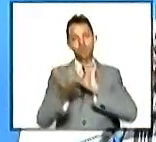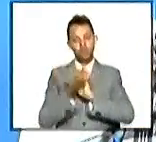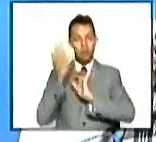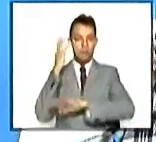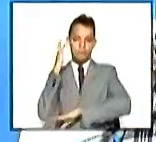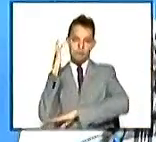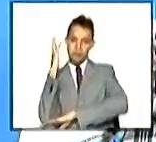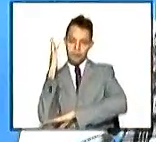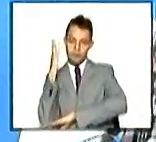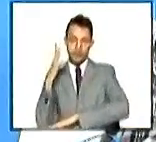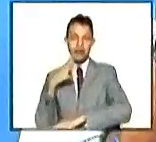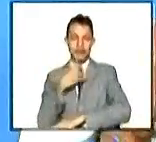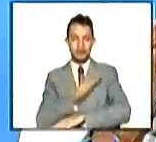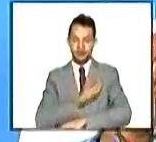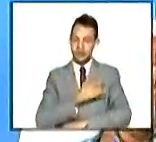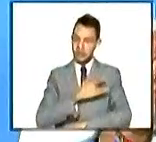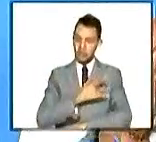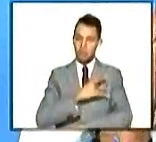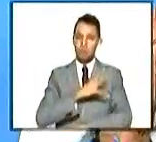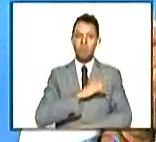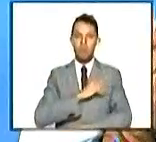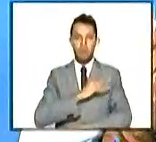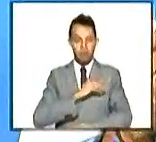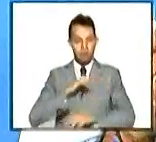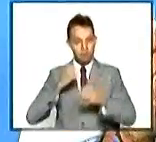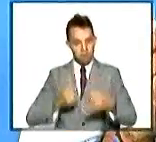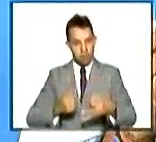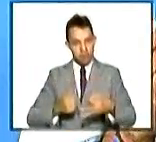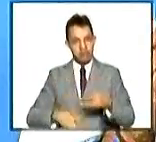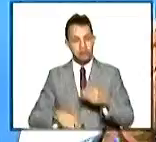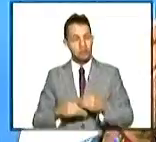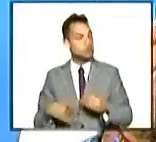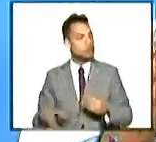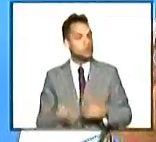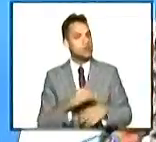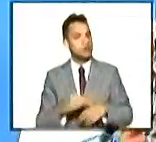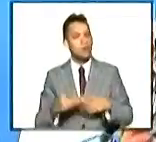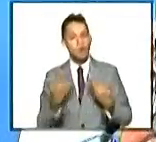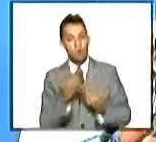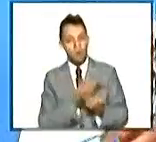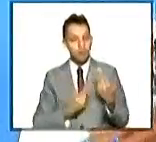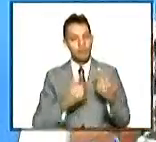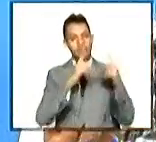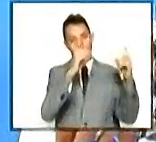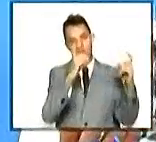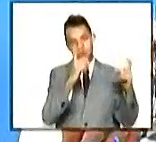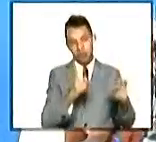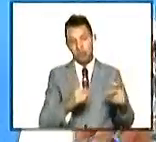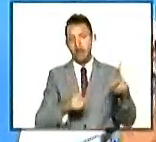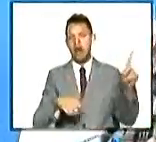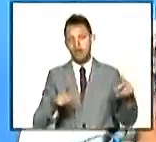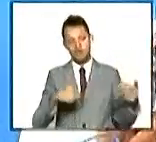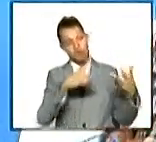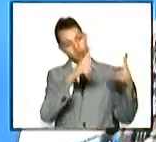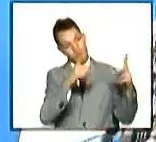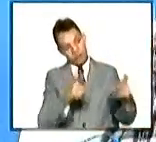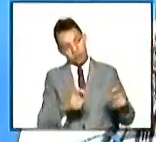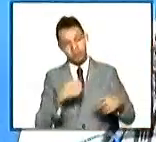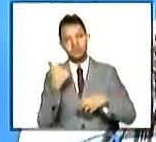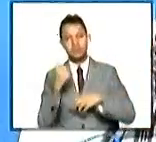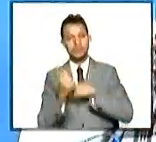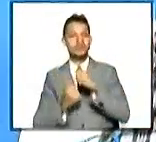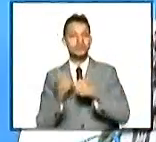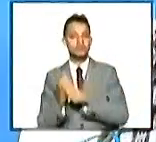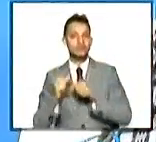frutoterapia, y pues nosotros nos sentimos muy honrados en poder compartir con él en muchas oportunidades. Hace 10 años está radicado